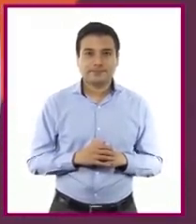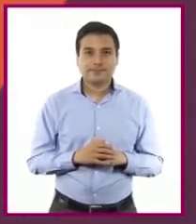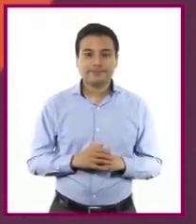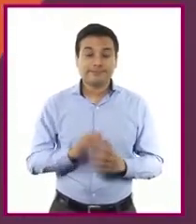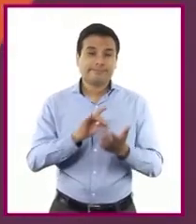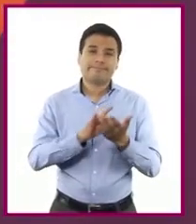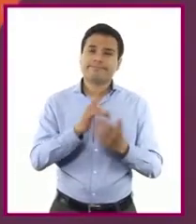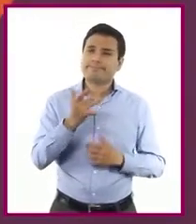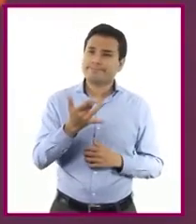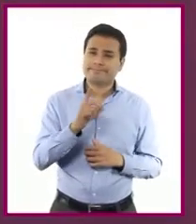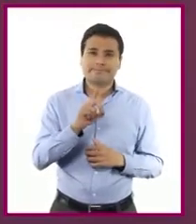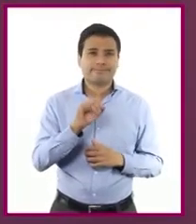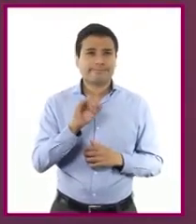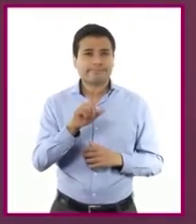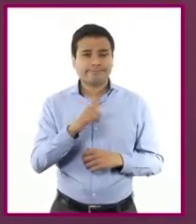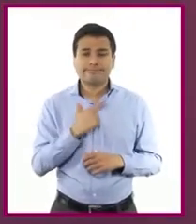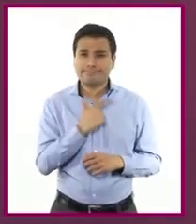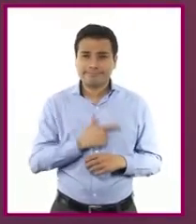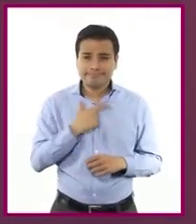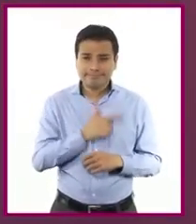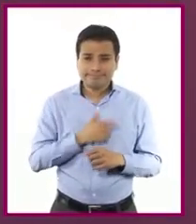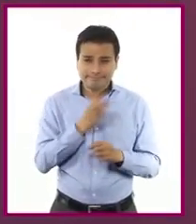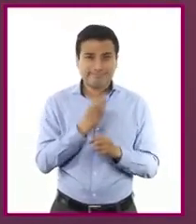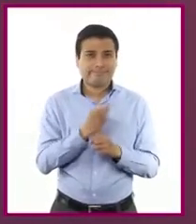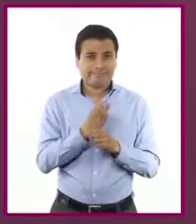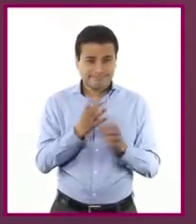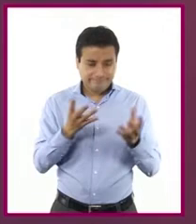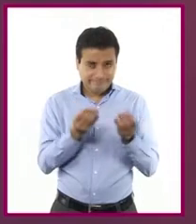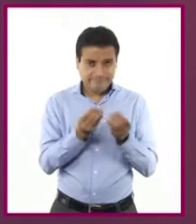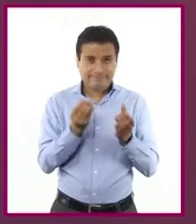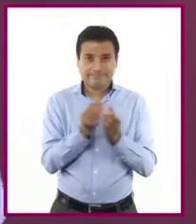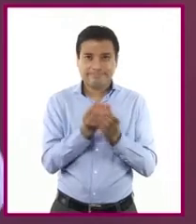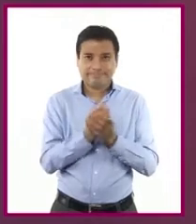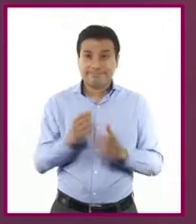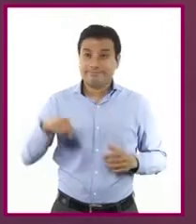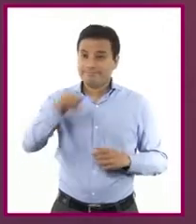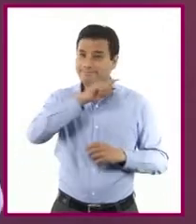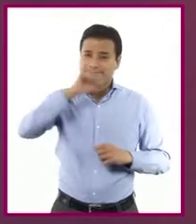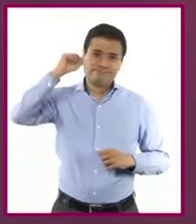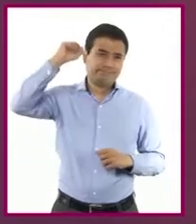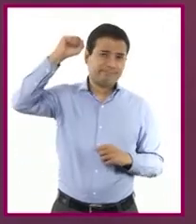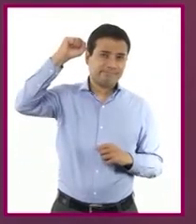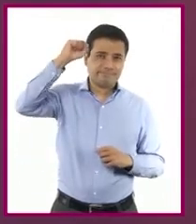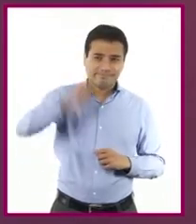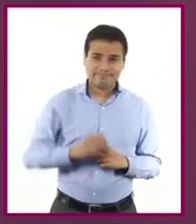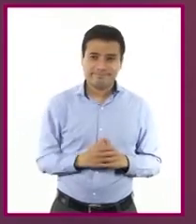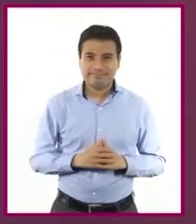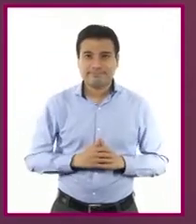Muchas gracias, Daniel. Es un placer estar en esta magnífica sesión. ¡Y arriba los cromosomas!